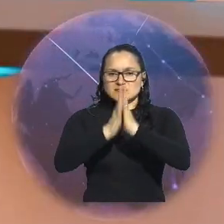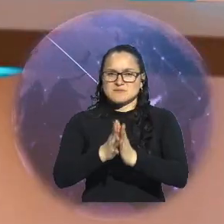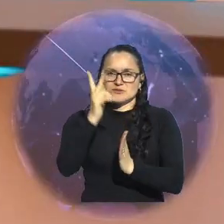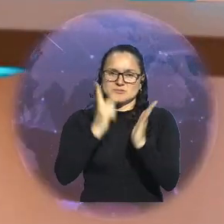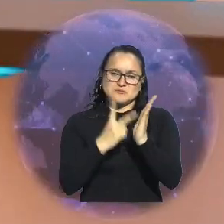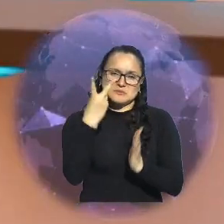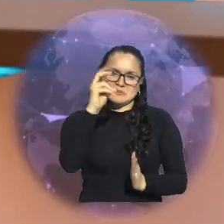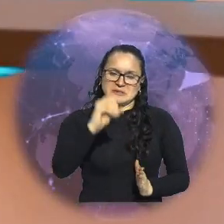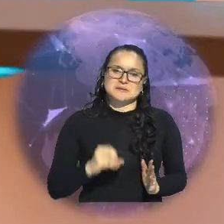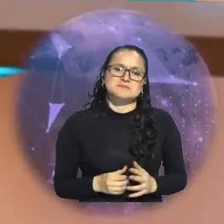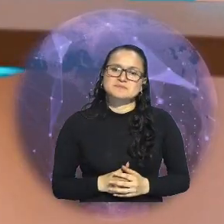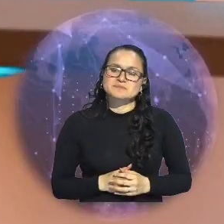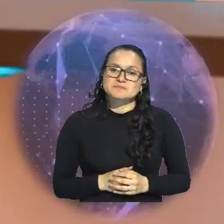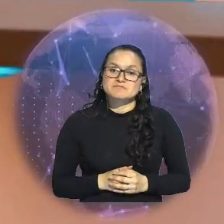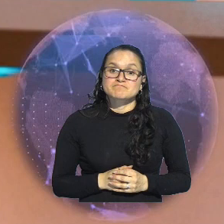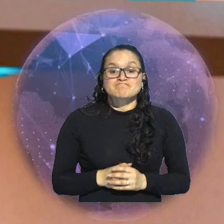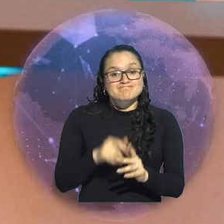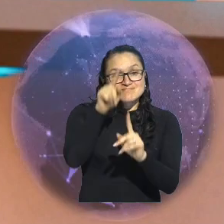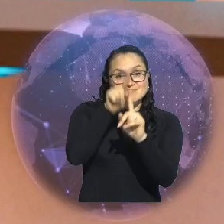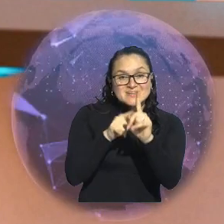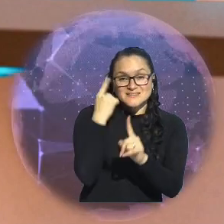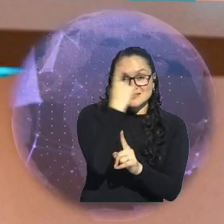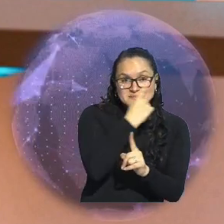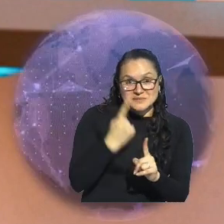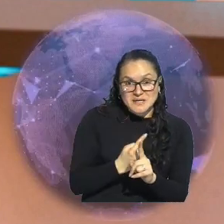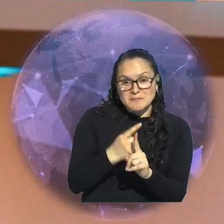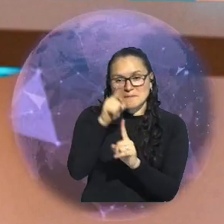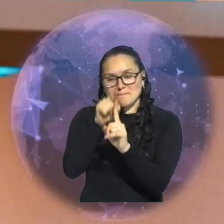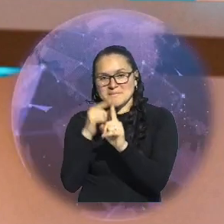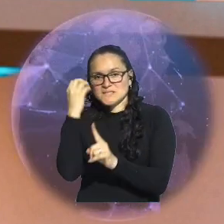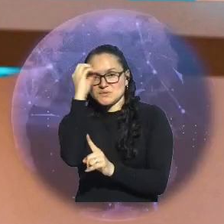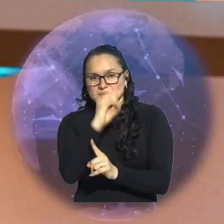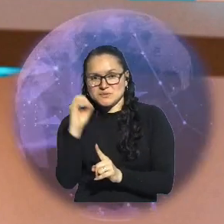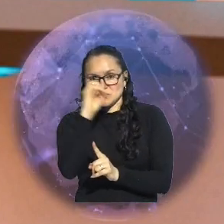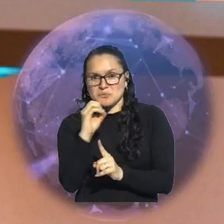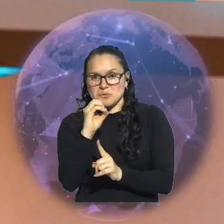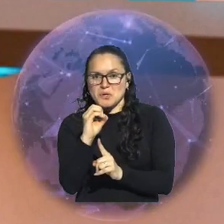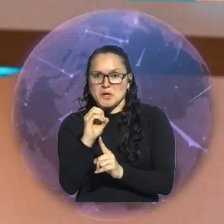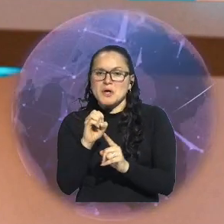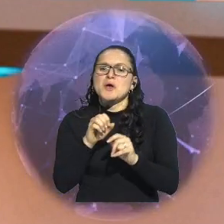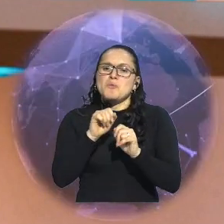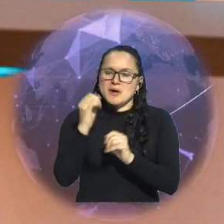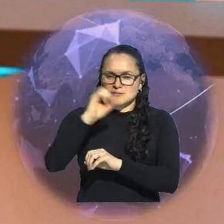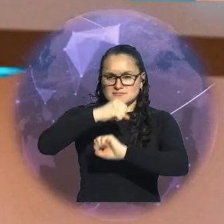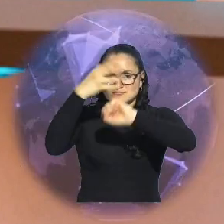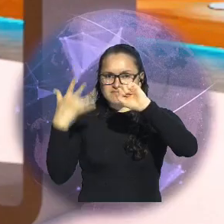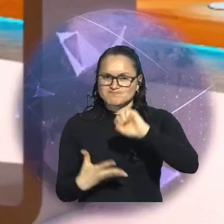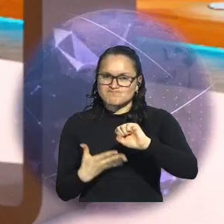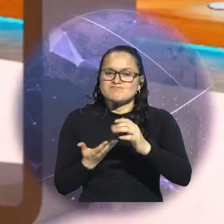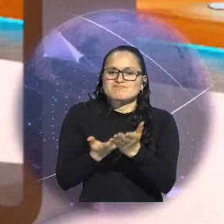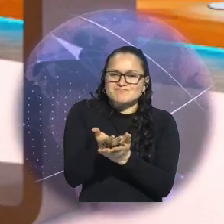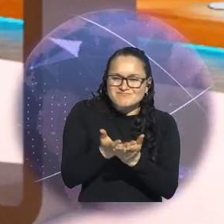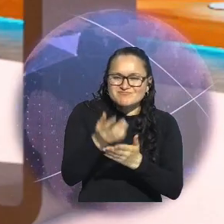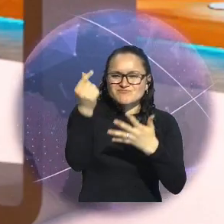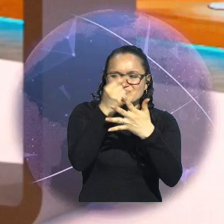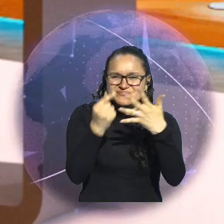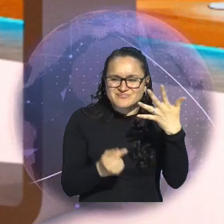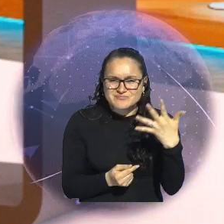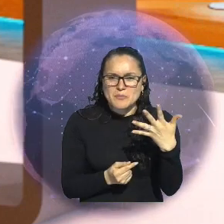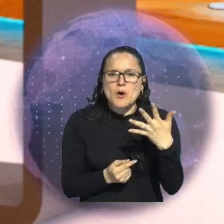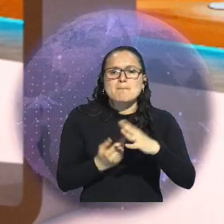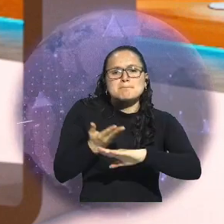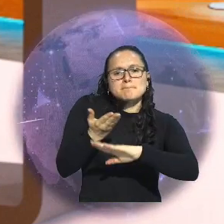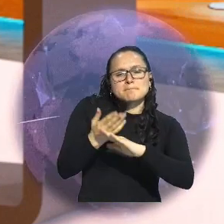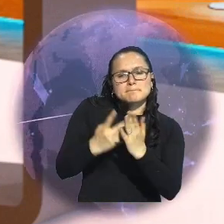durante los meses de septiembre y octubre la crc publicó diferentes proyectos regulatorios para comentarios con el fin de